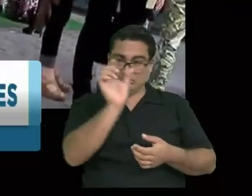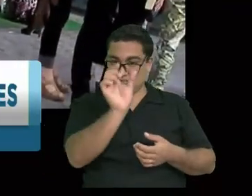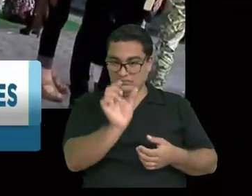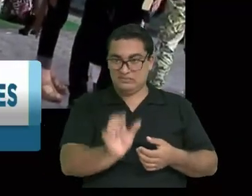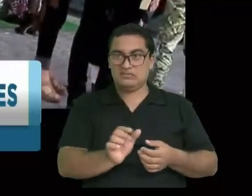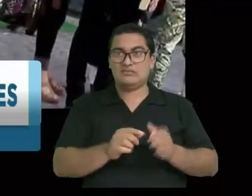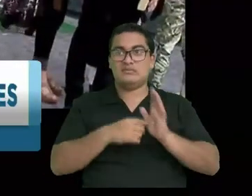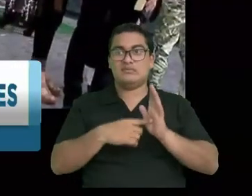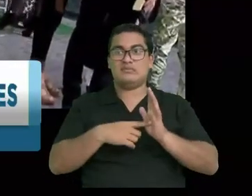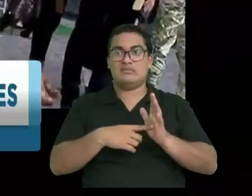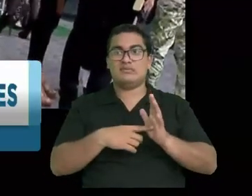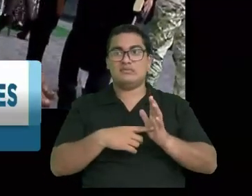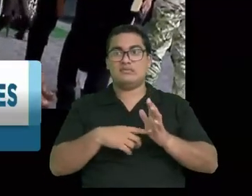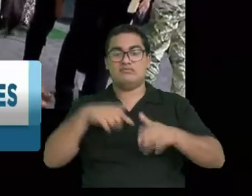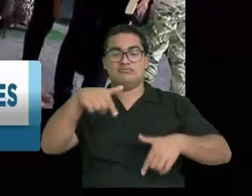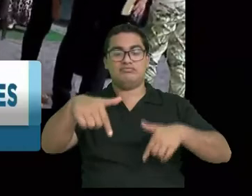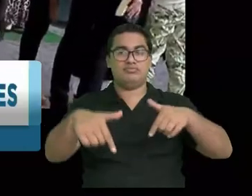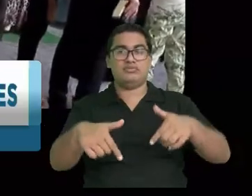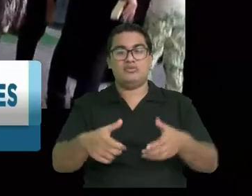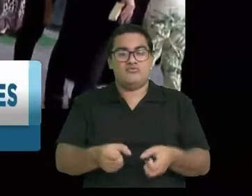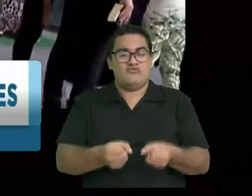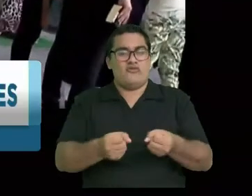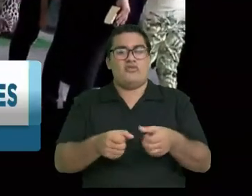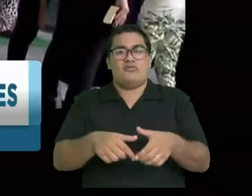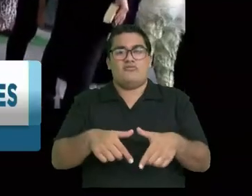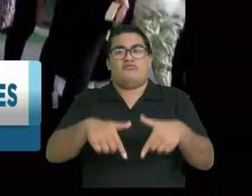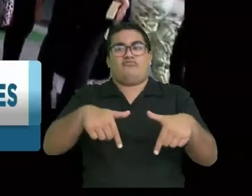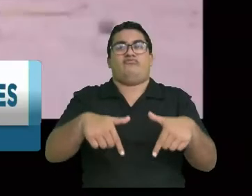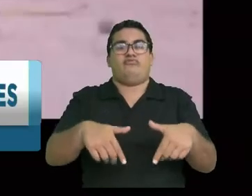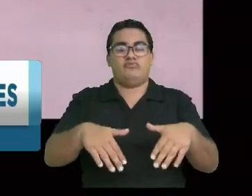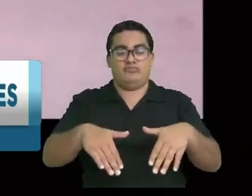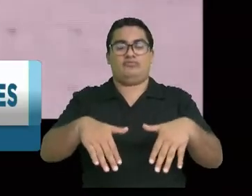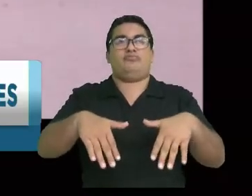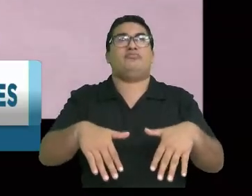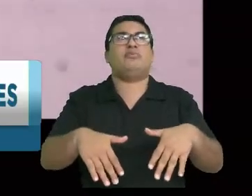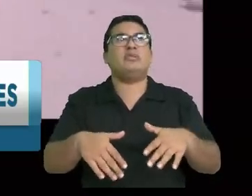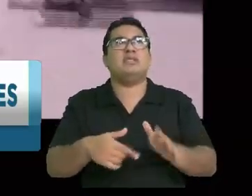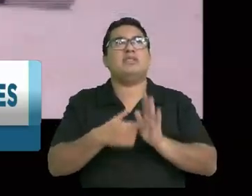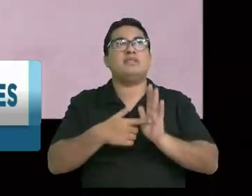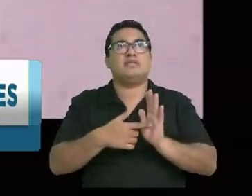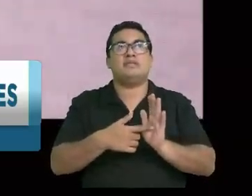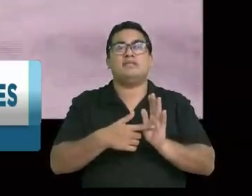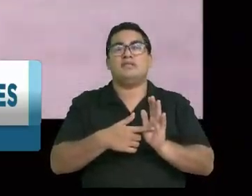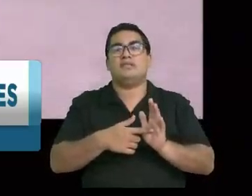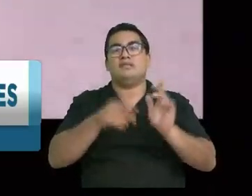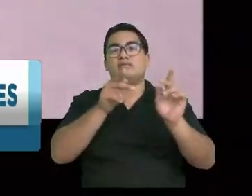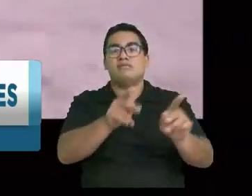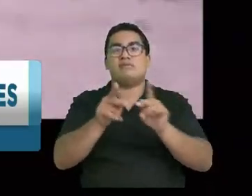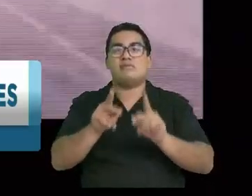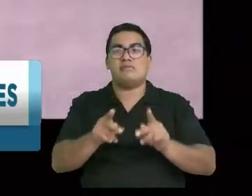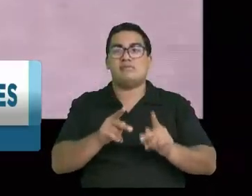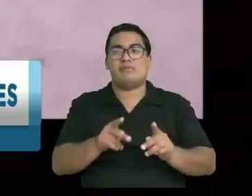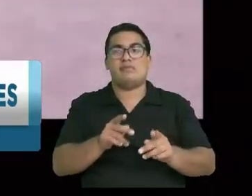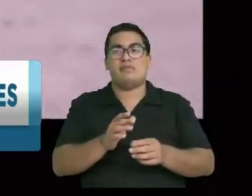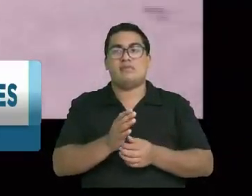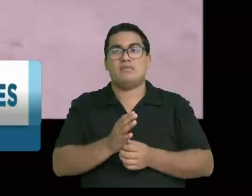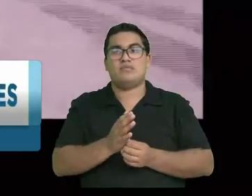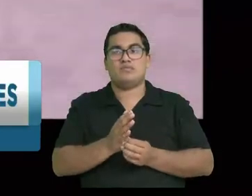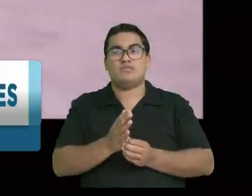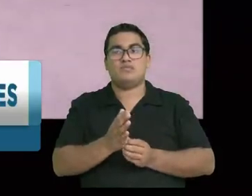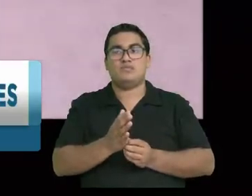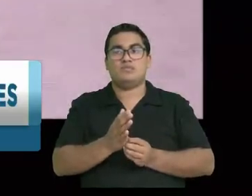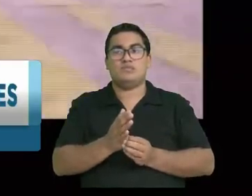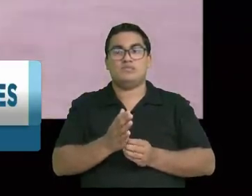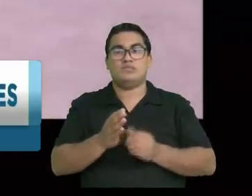cuando vos usas un tacón, desplazas ese punto hacia adelante. Y como te decía, la persona lo que hace es corregirla a través de la